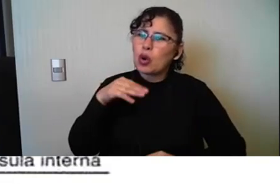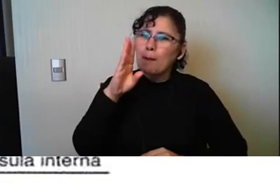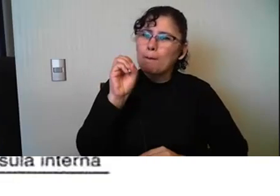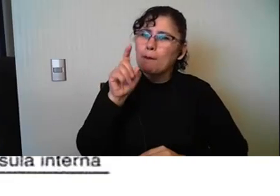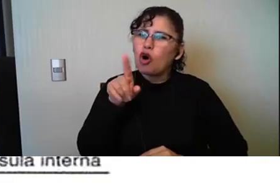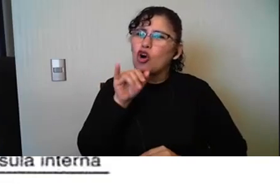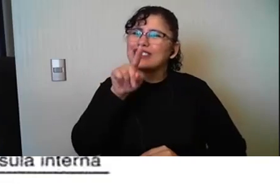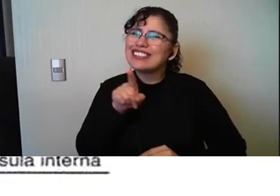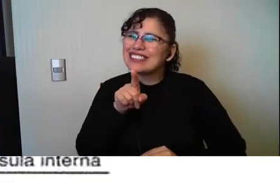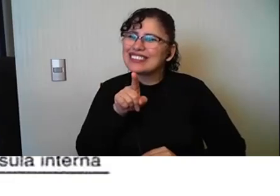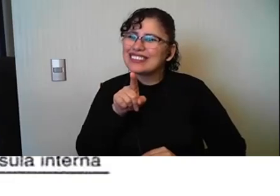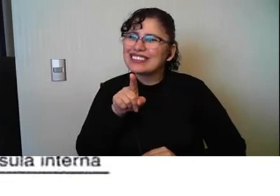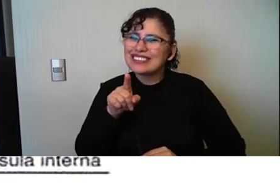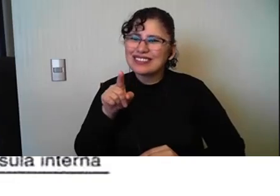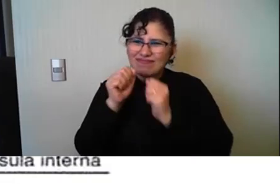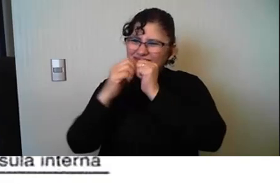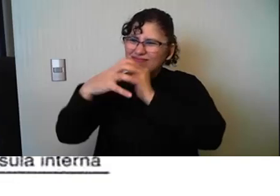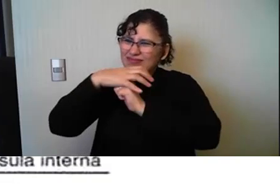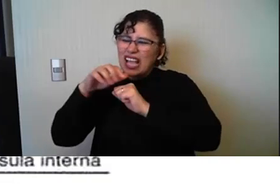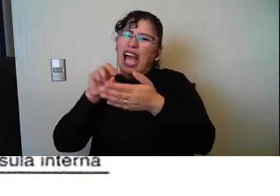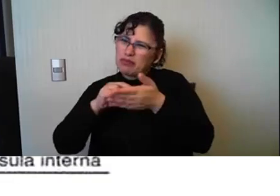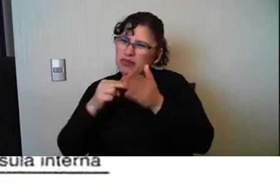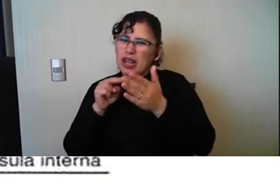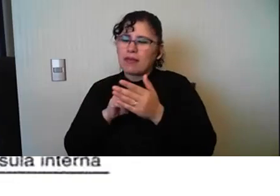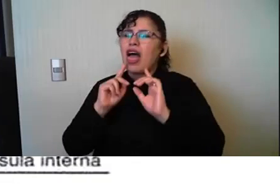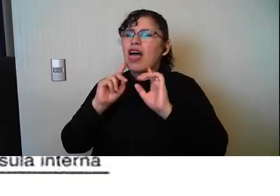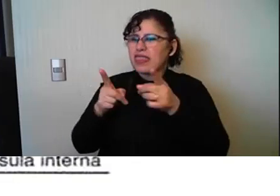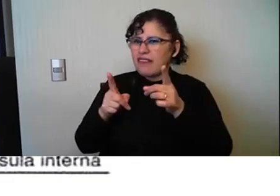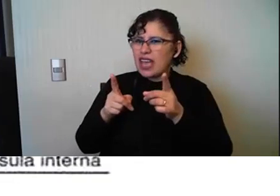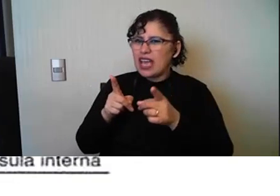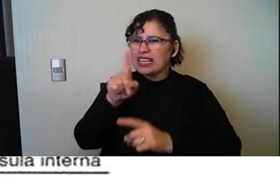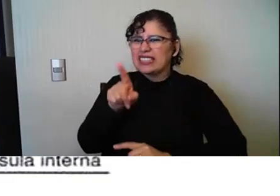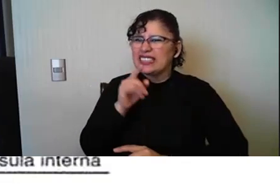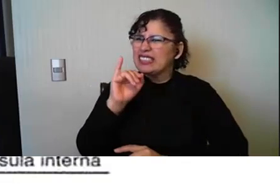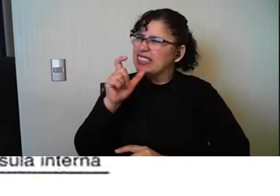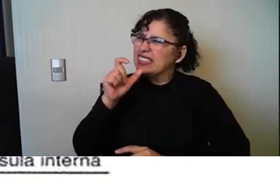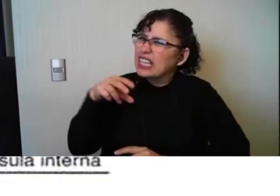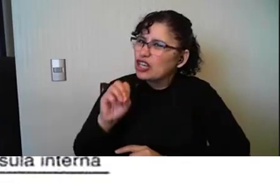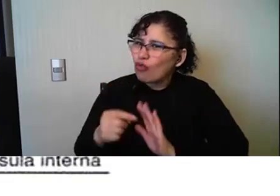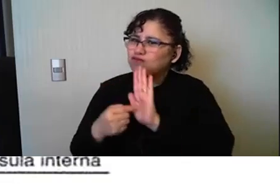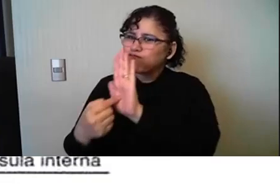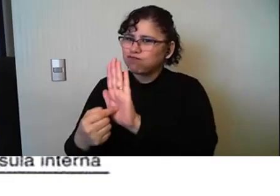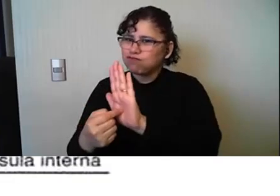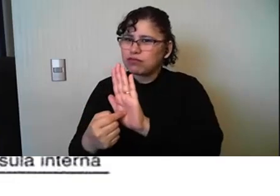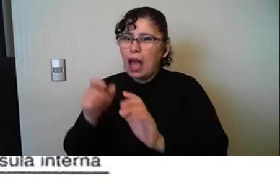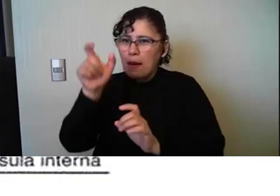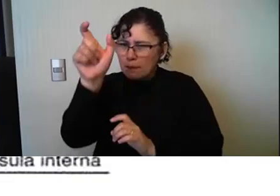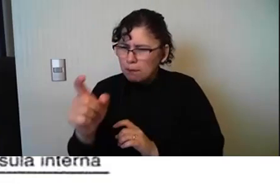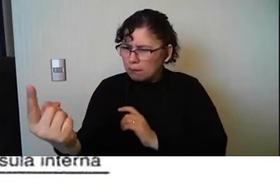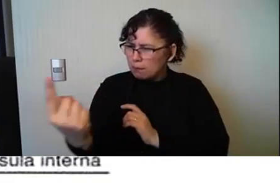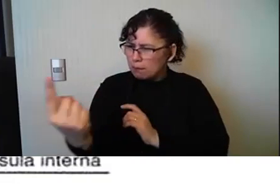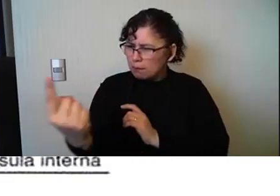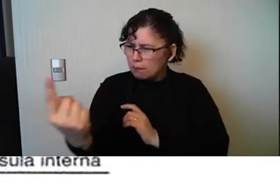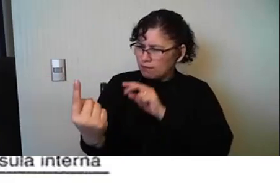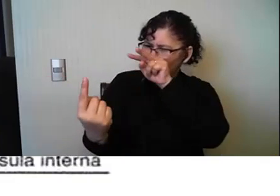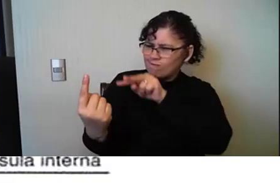son los signos que debiera, o sintomatología que debiera presentar el paciente. Y ahí están descritos